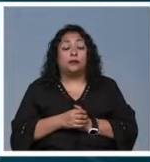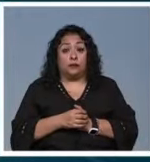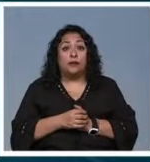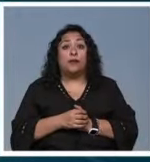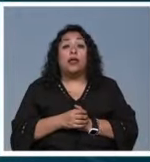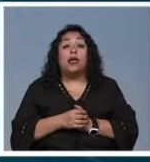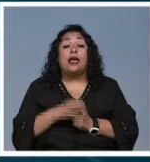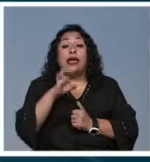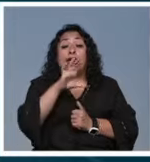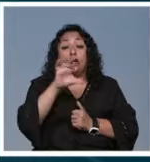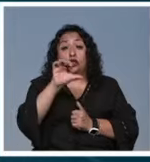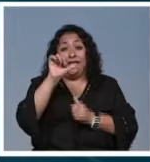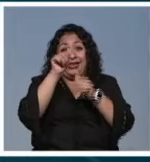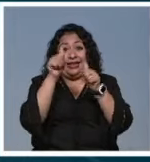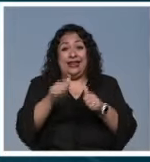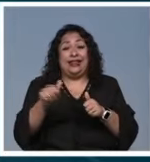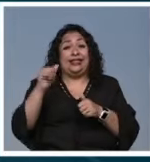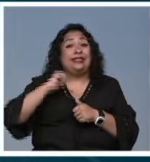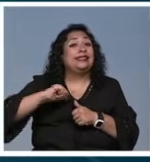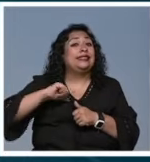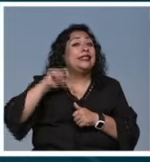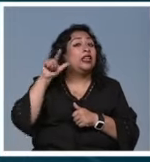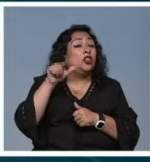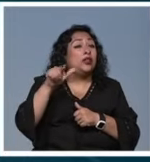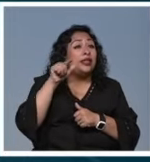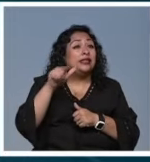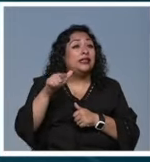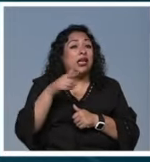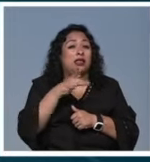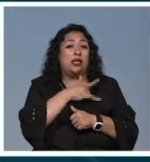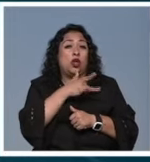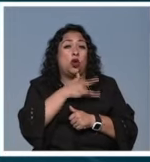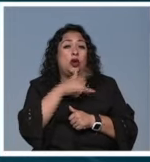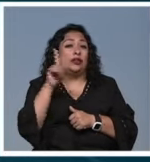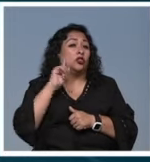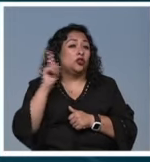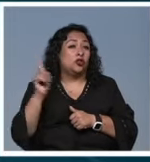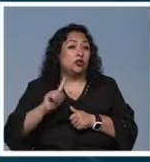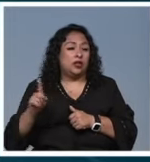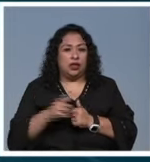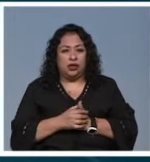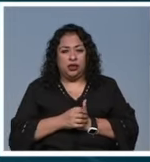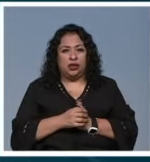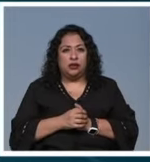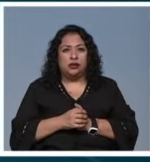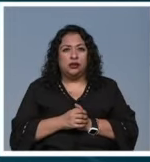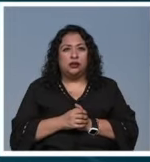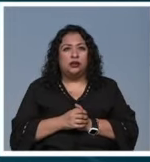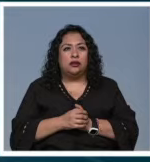Los ecos artísticos del siglo XVII laten en el corazón de Zacatecas.